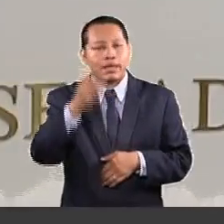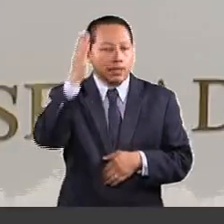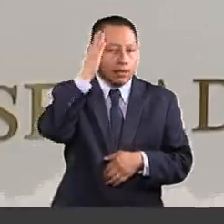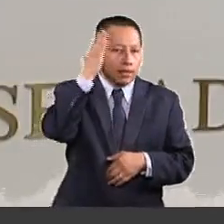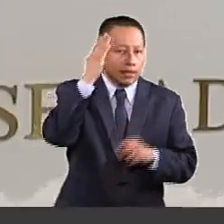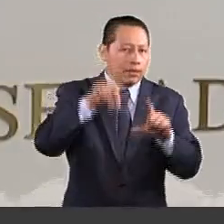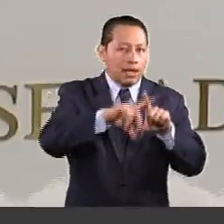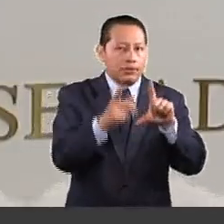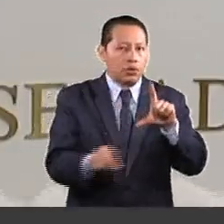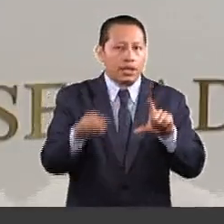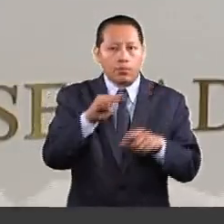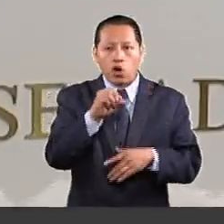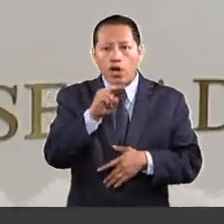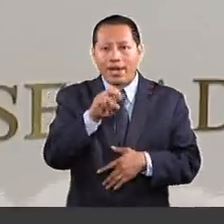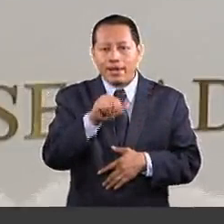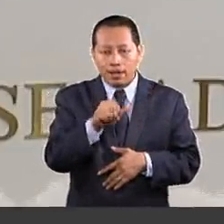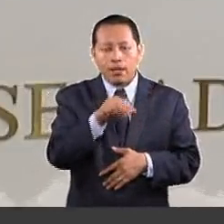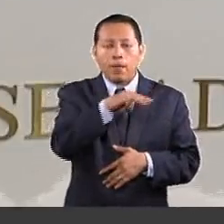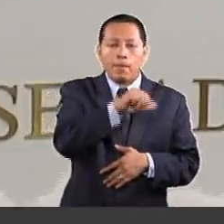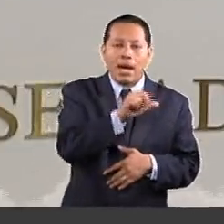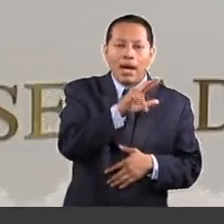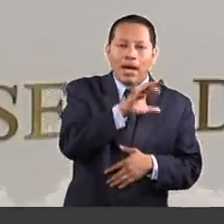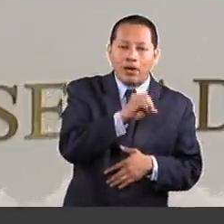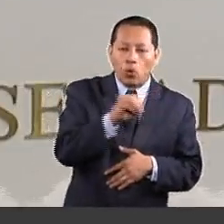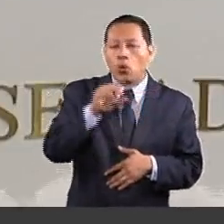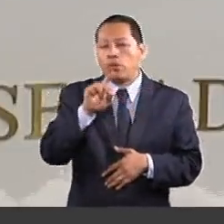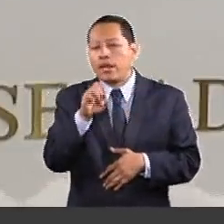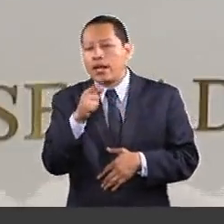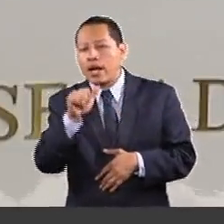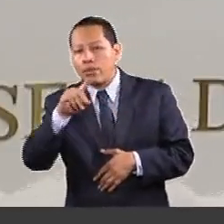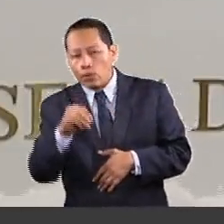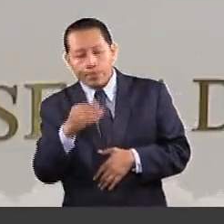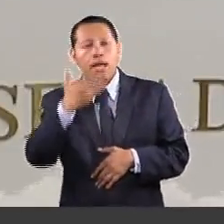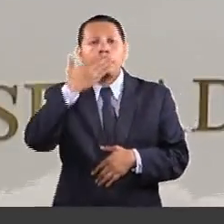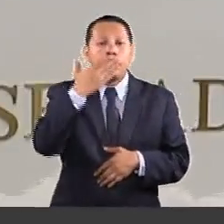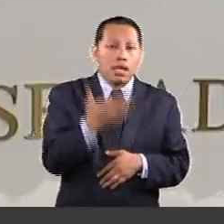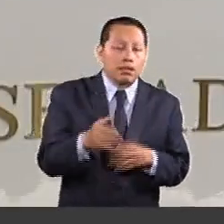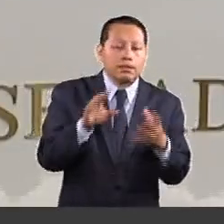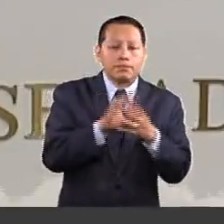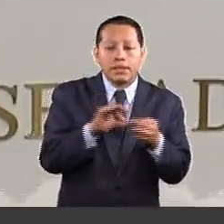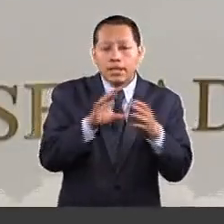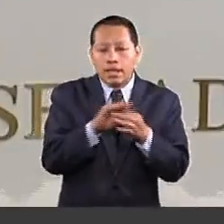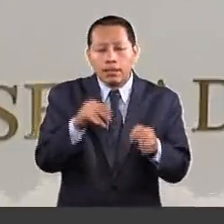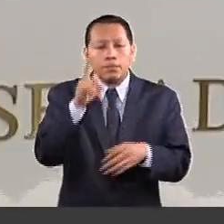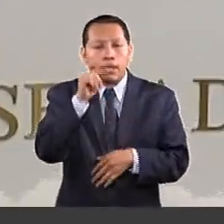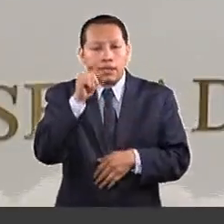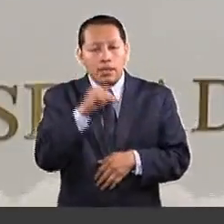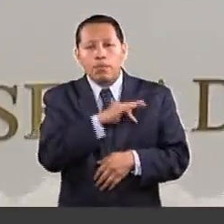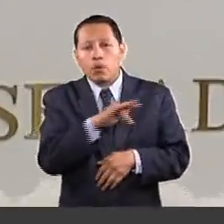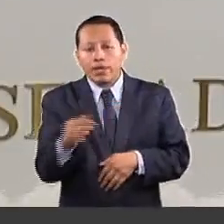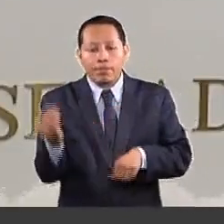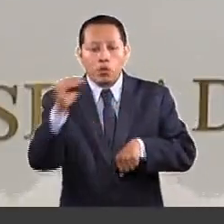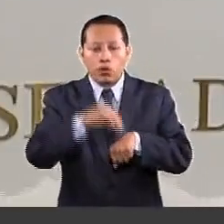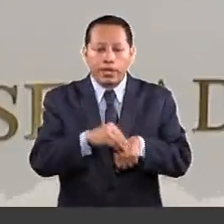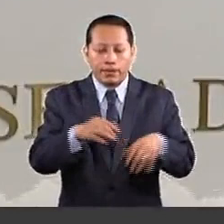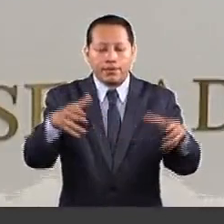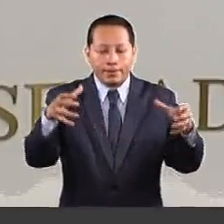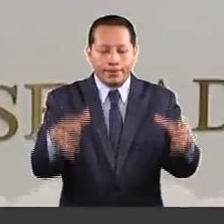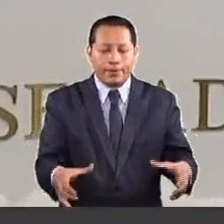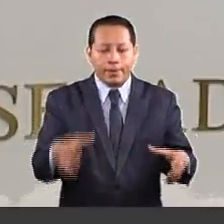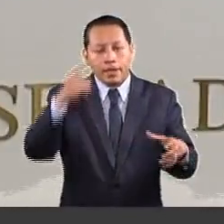Morena, Mario Delgado. Finalmente, es de comentarles que también se va a colocar una urna donde las y los senadores de